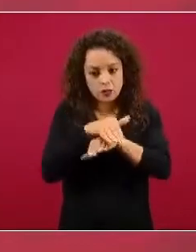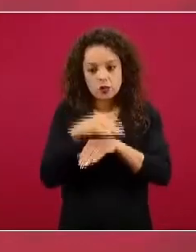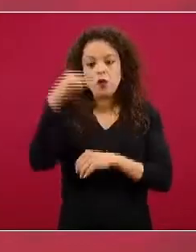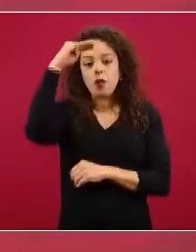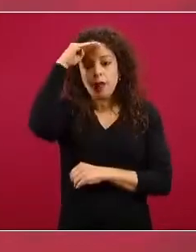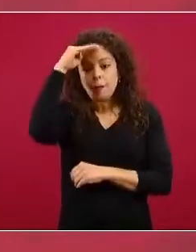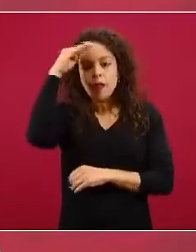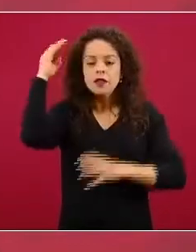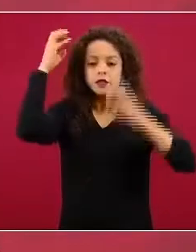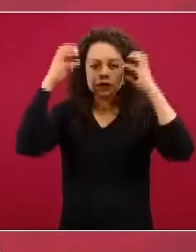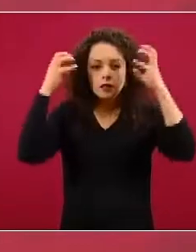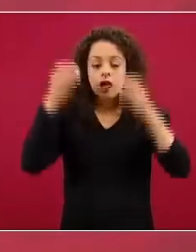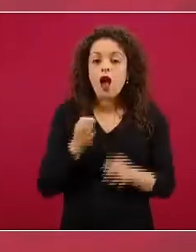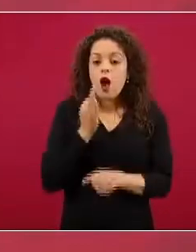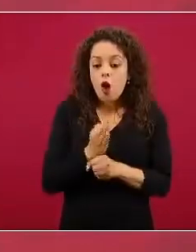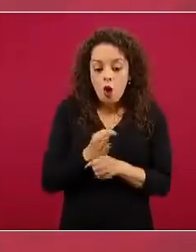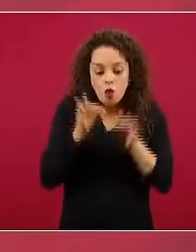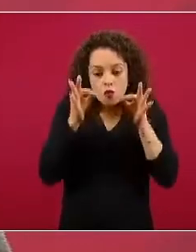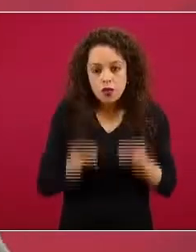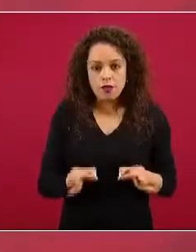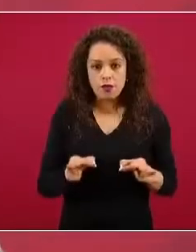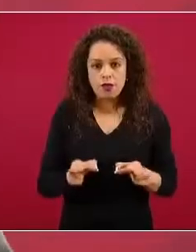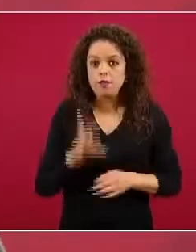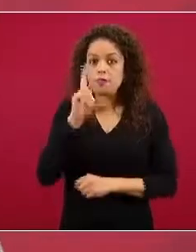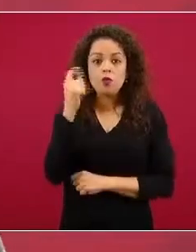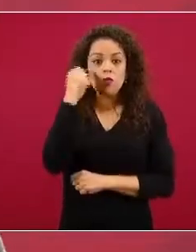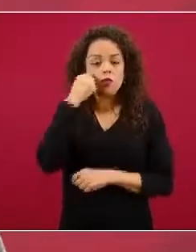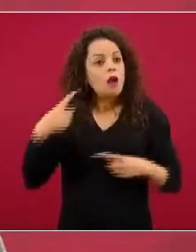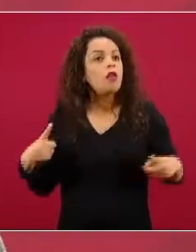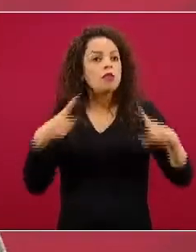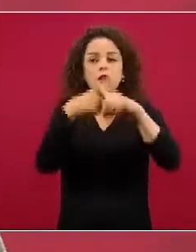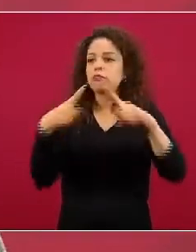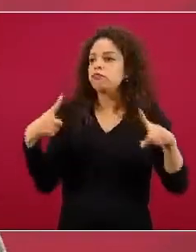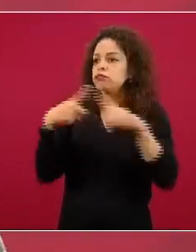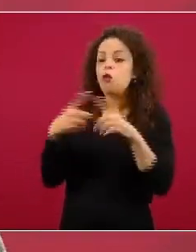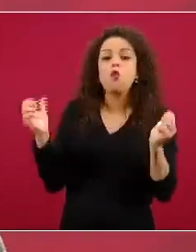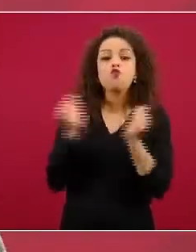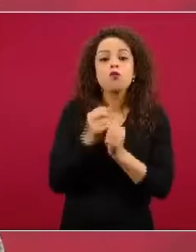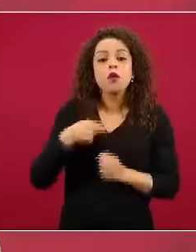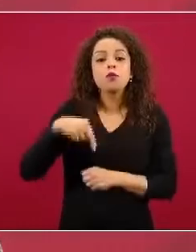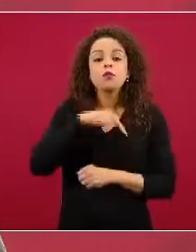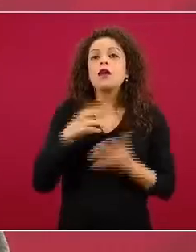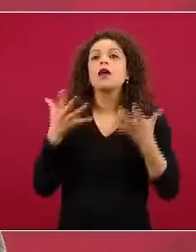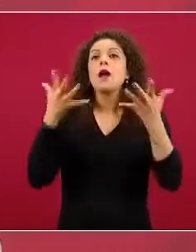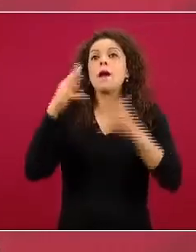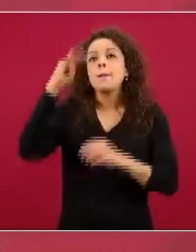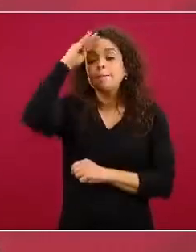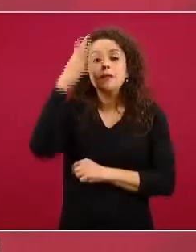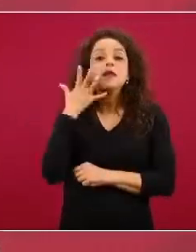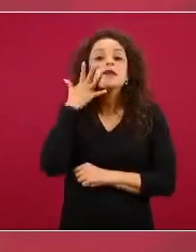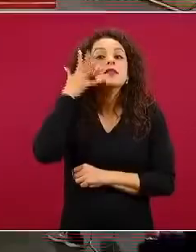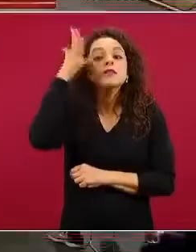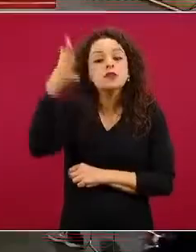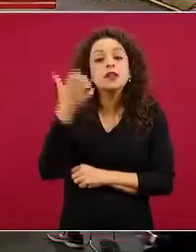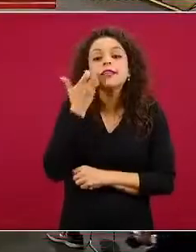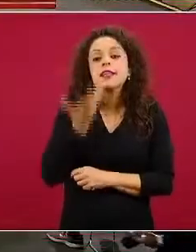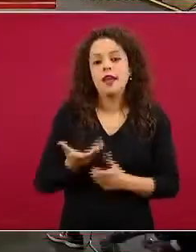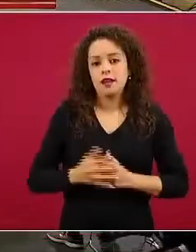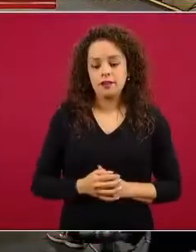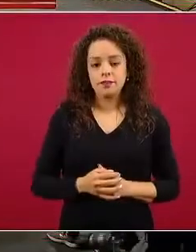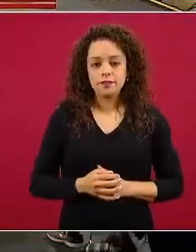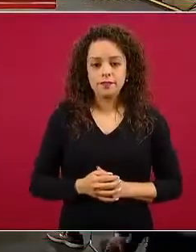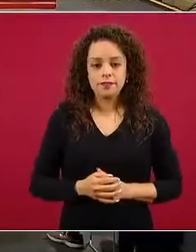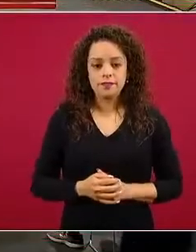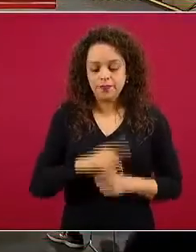realidad, aunque ésta discrepe de nuestras aspiraciones. Y la segunda pregunta, ahorita